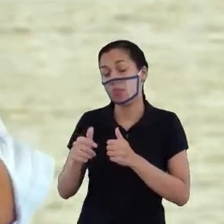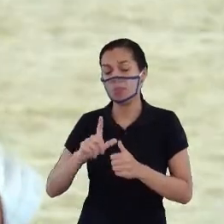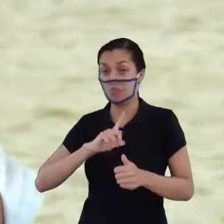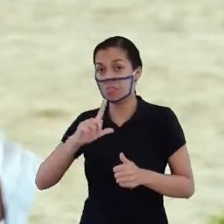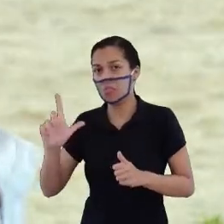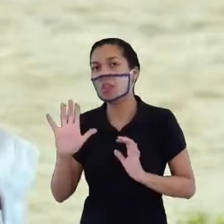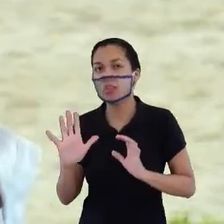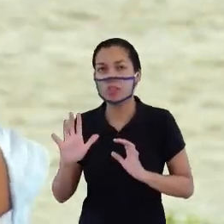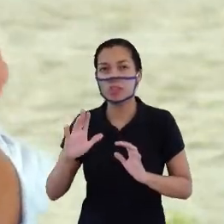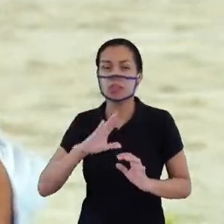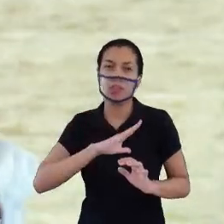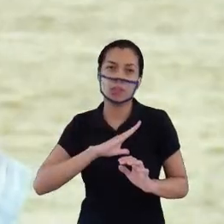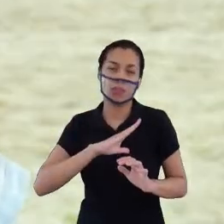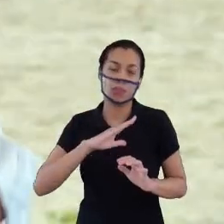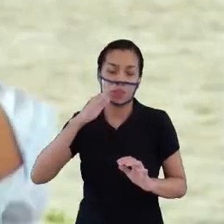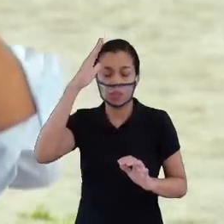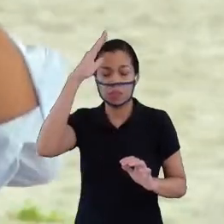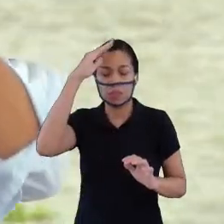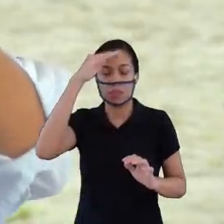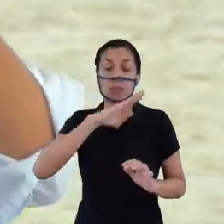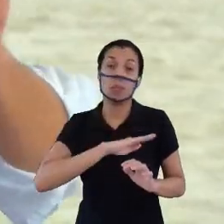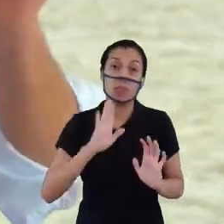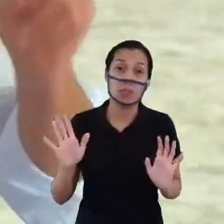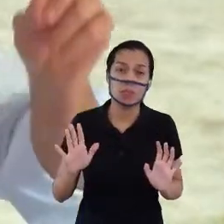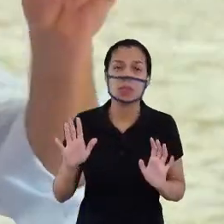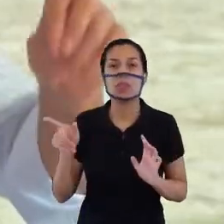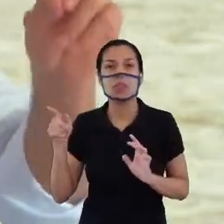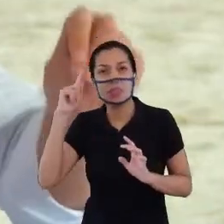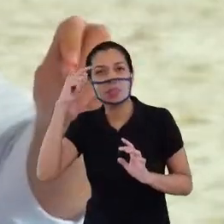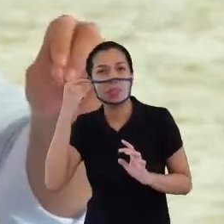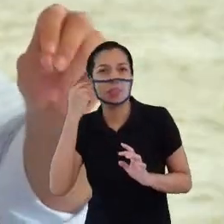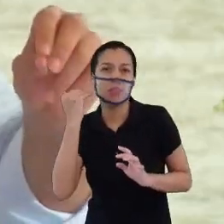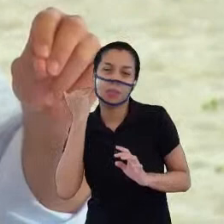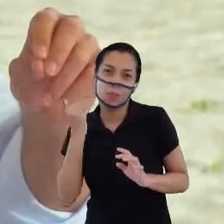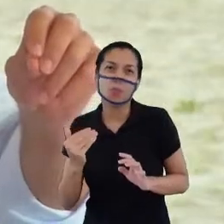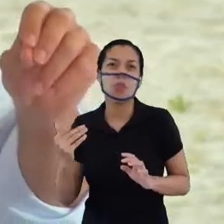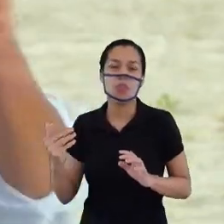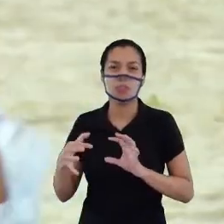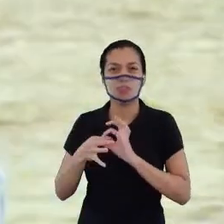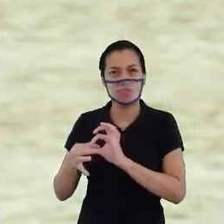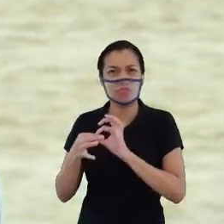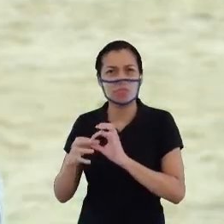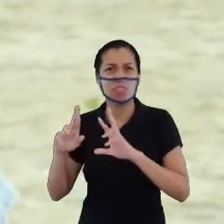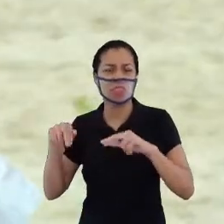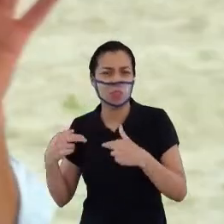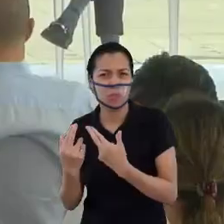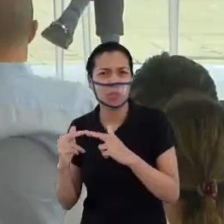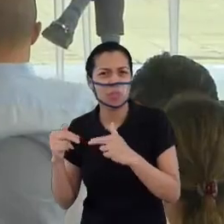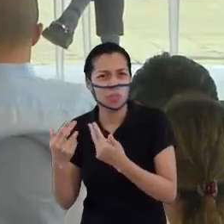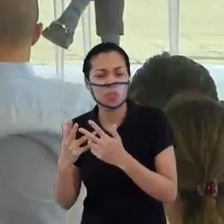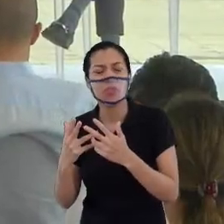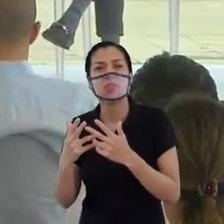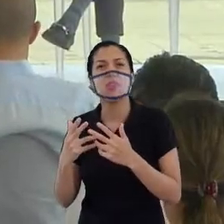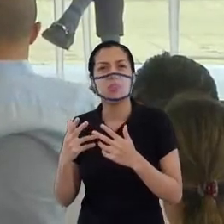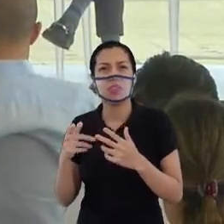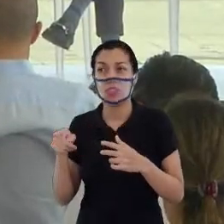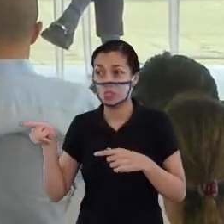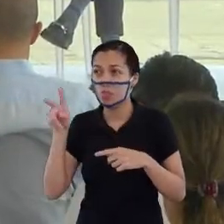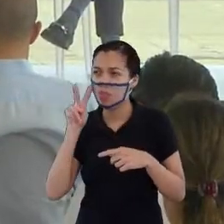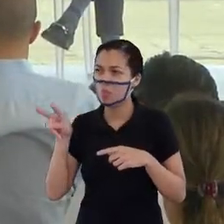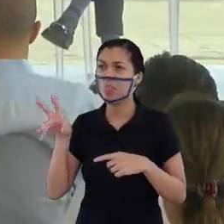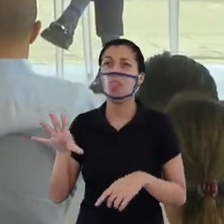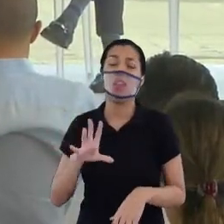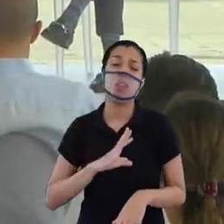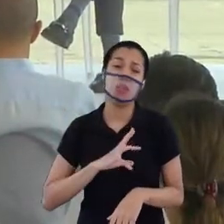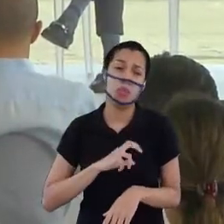personas de ambos, tanto Jaime como Elsa, y es que en las diferentes reuniones que tuvimos con ellos, yo por lo menos nunca los vi desconcertados.